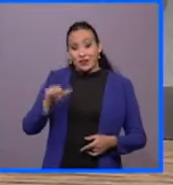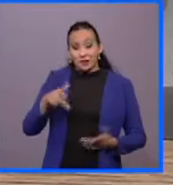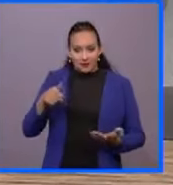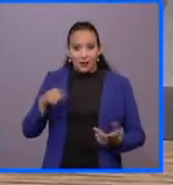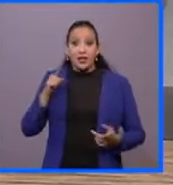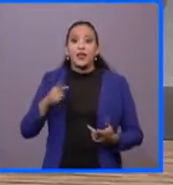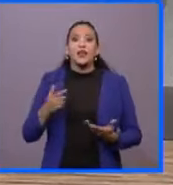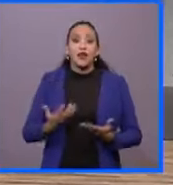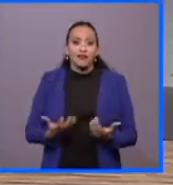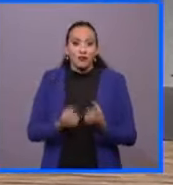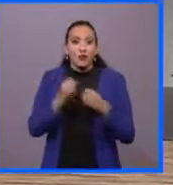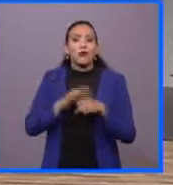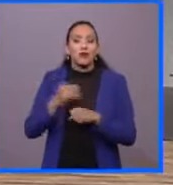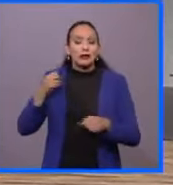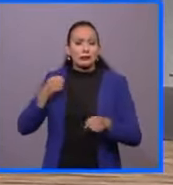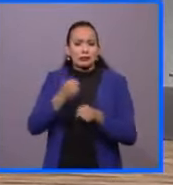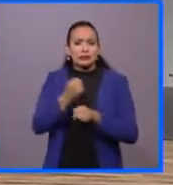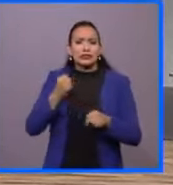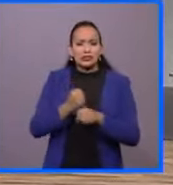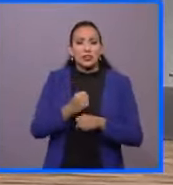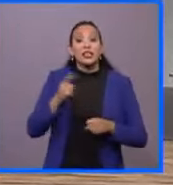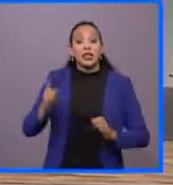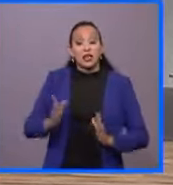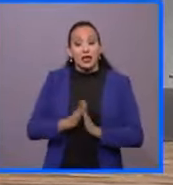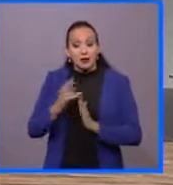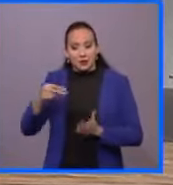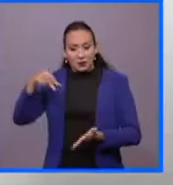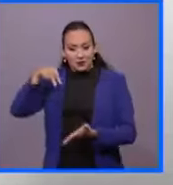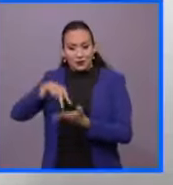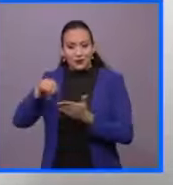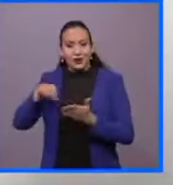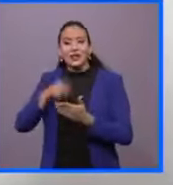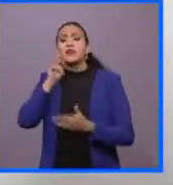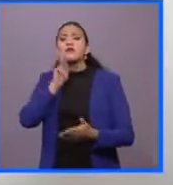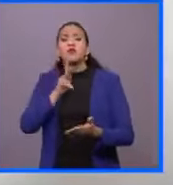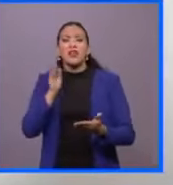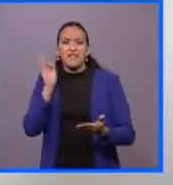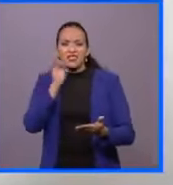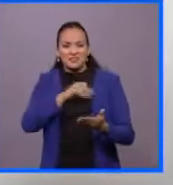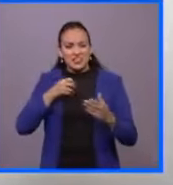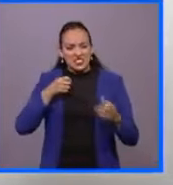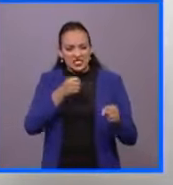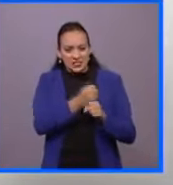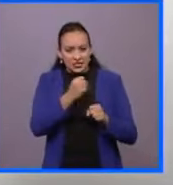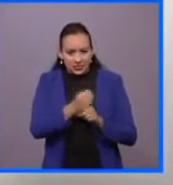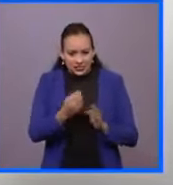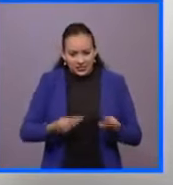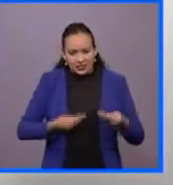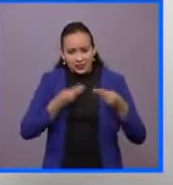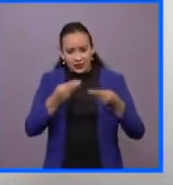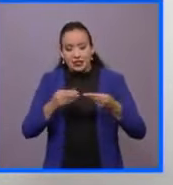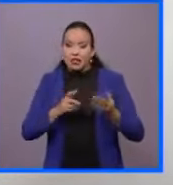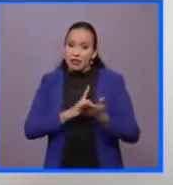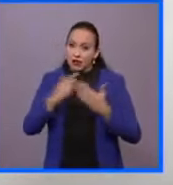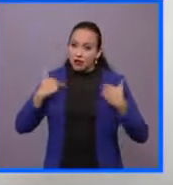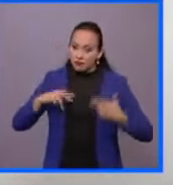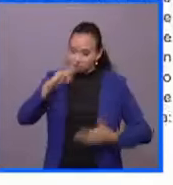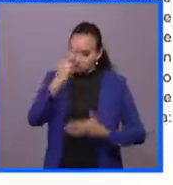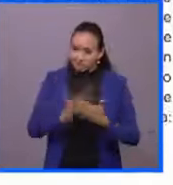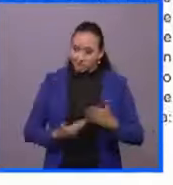sobreviviente de tortura, quien participó en el evento Exclusión de pruebas ilícitas, la defensa frente a violaciones a derechos